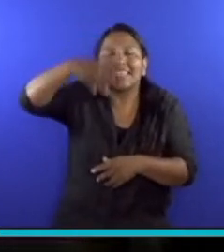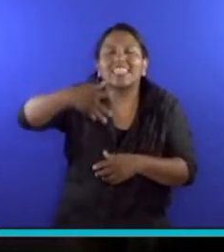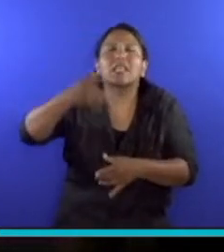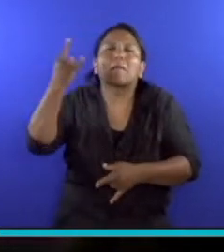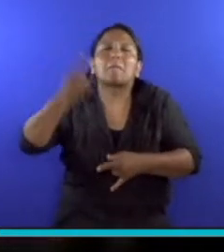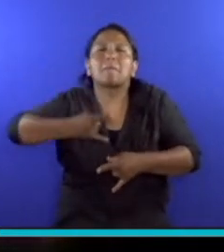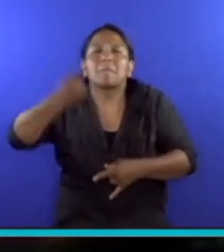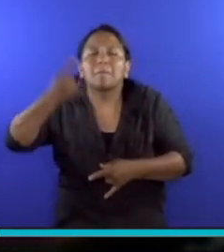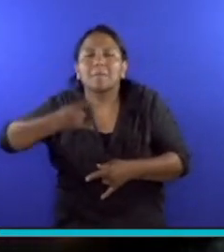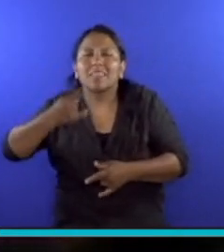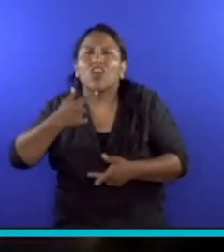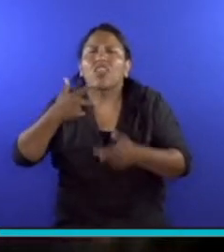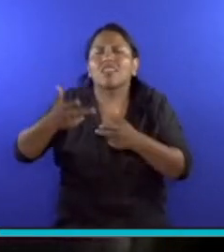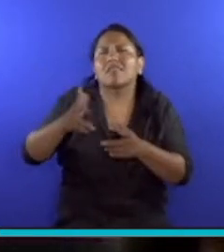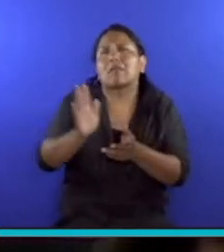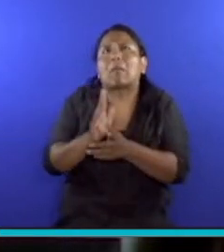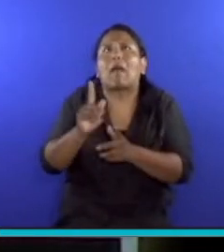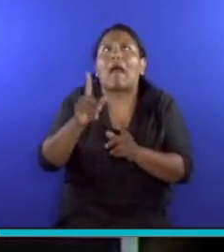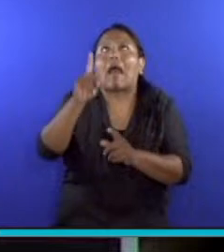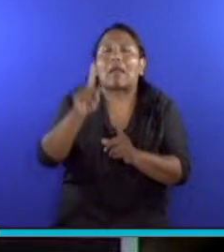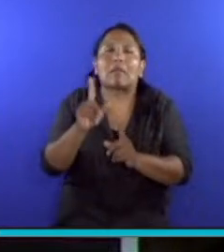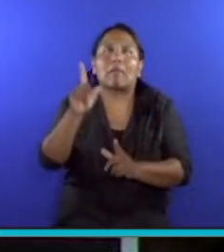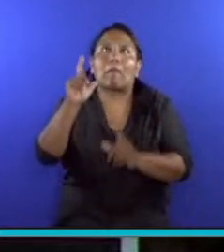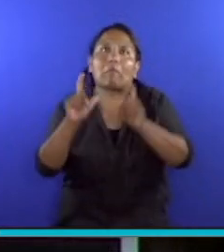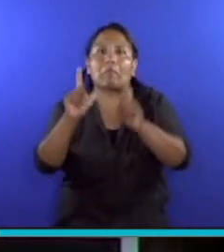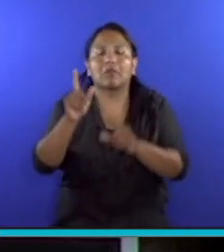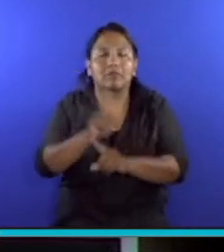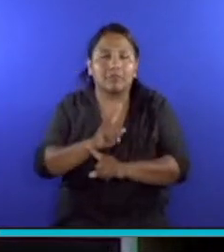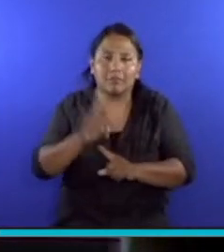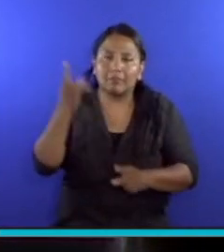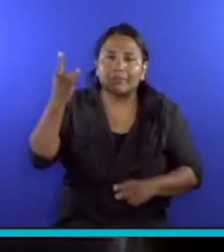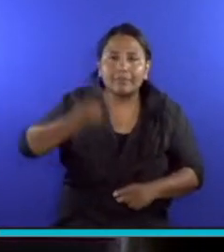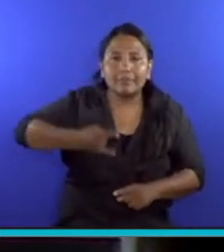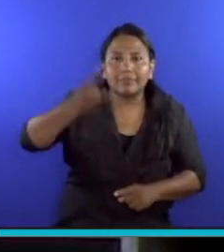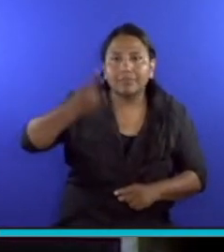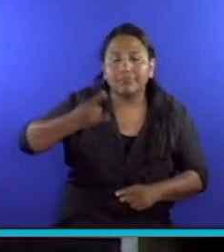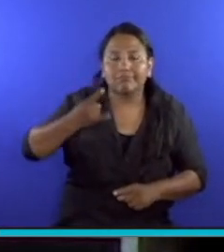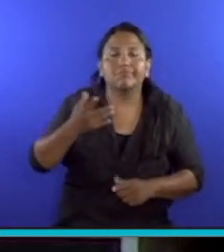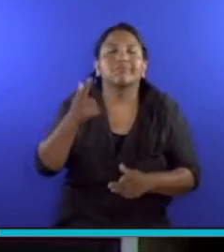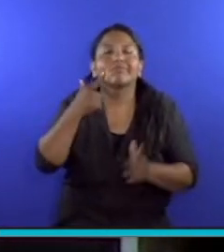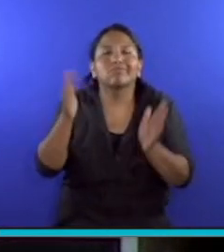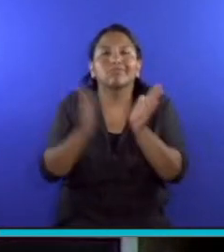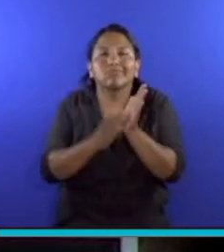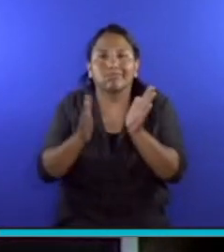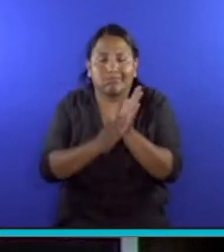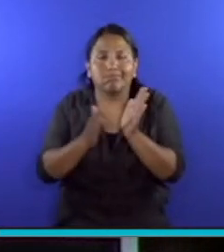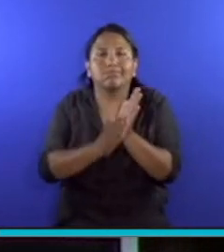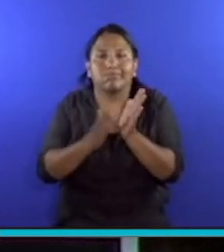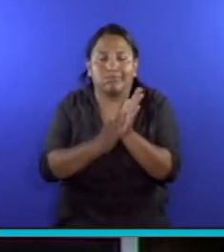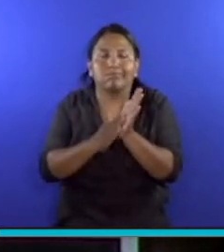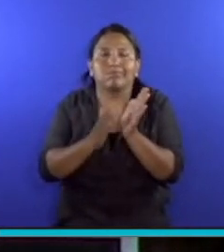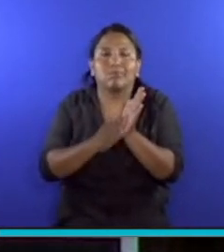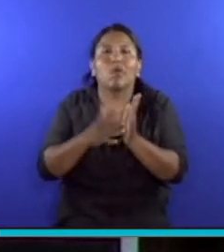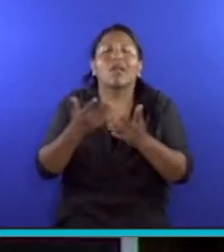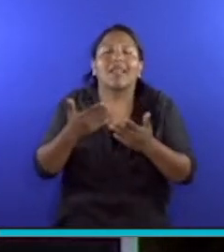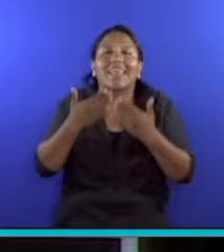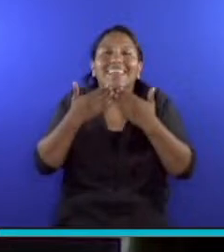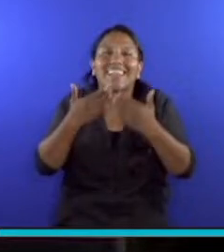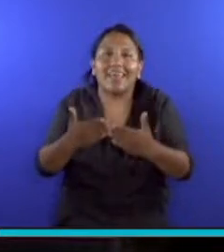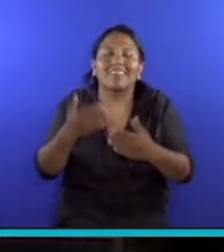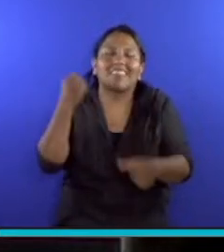que apuntaban para arriba. Y eso se pudo demostrar por el enorme trabajo que hicieron